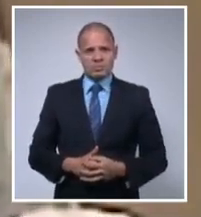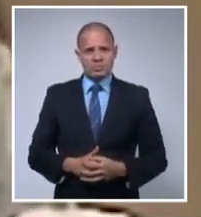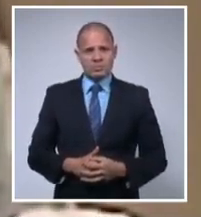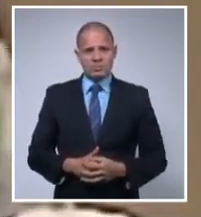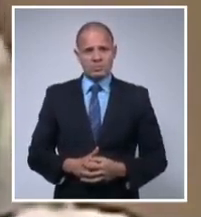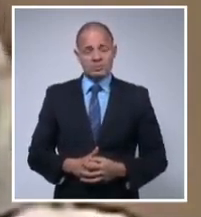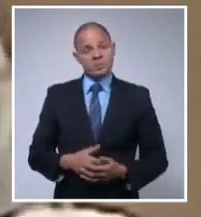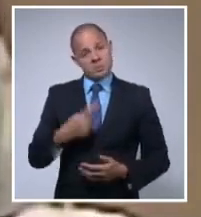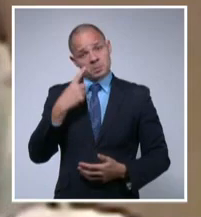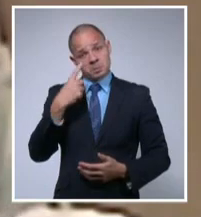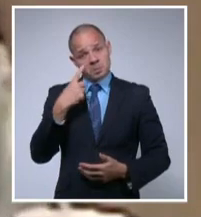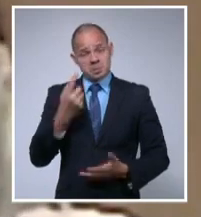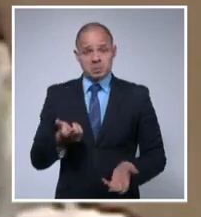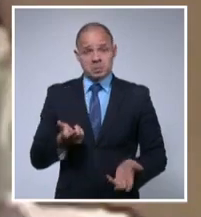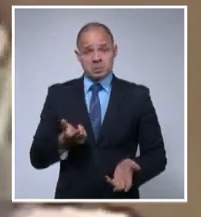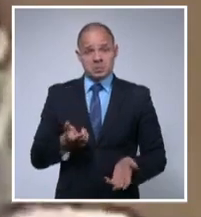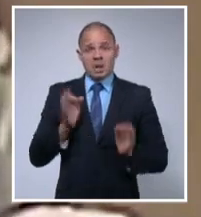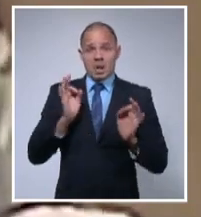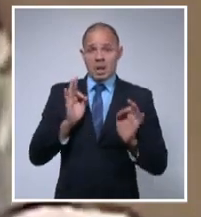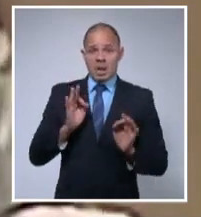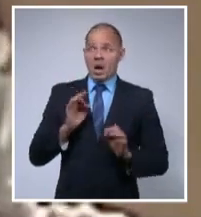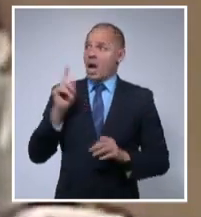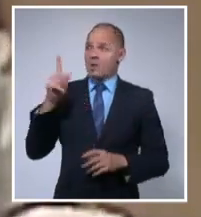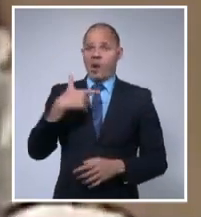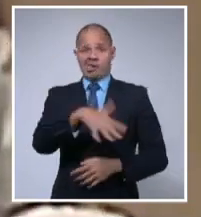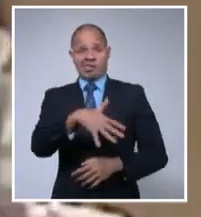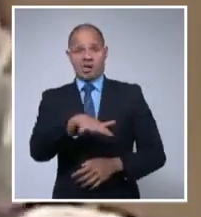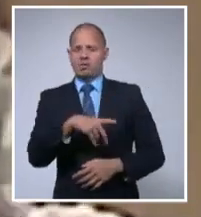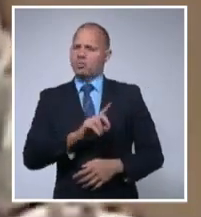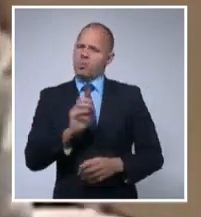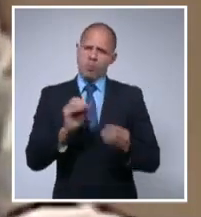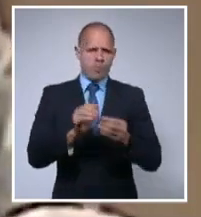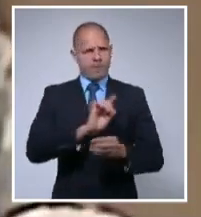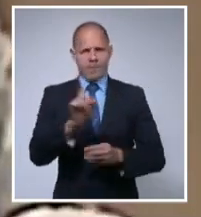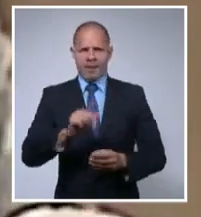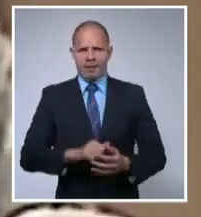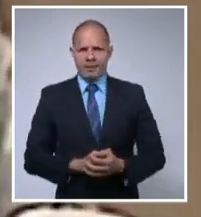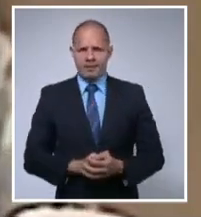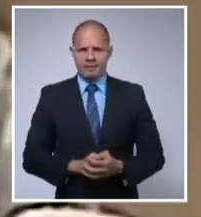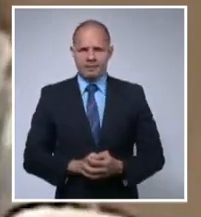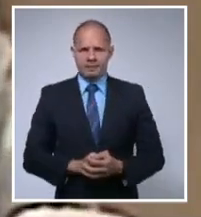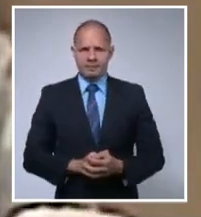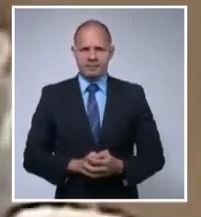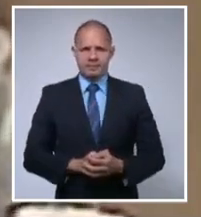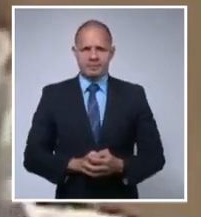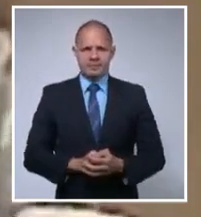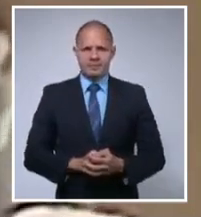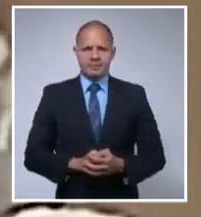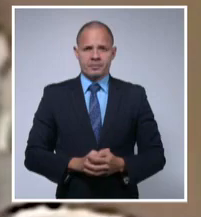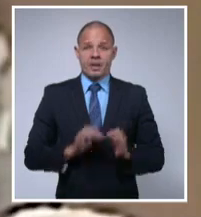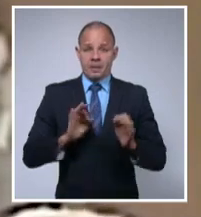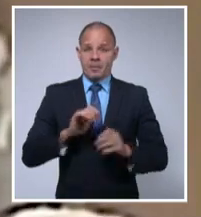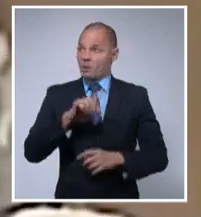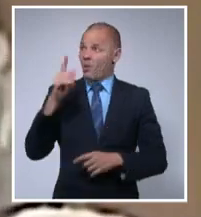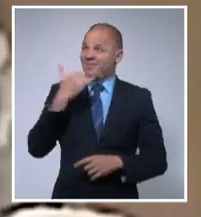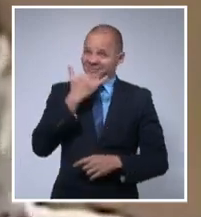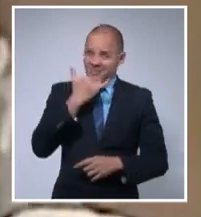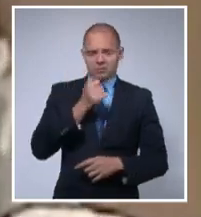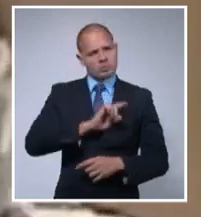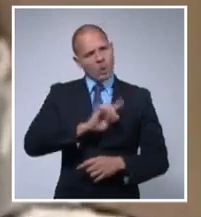Y no tienen ningún derecho a despreciar. No tienen tampoco ningún derecho a equivocarse.